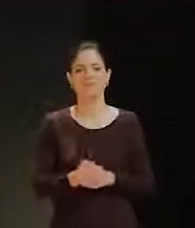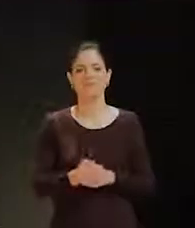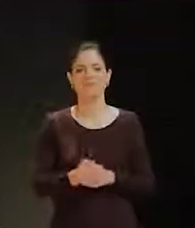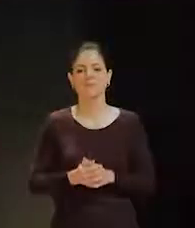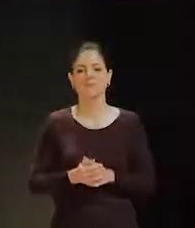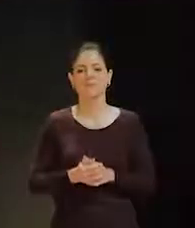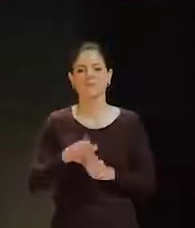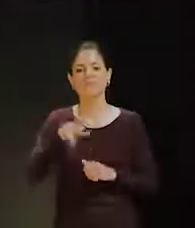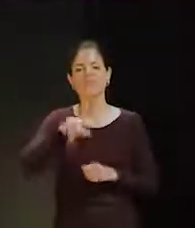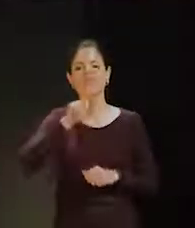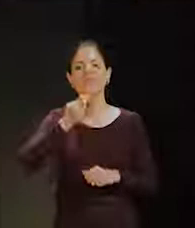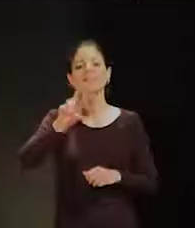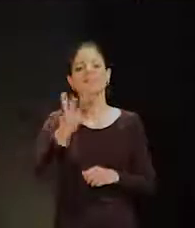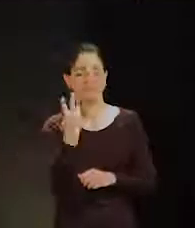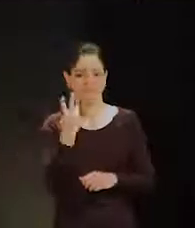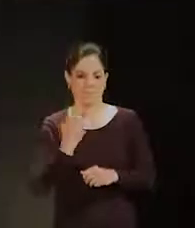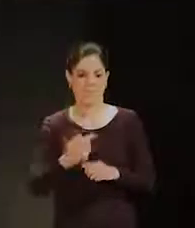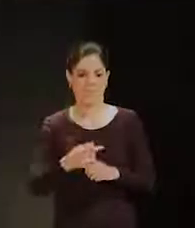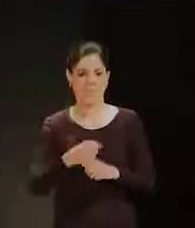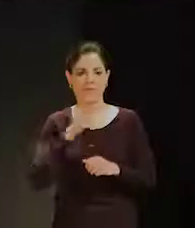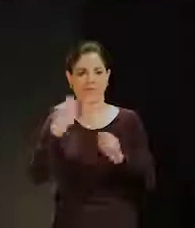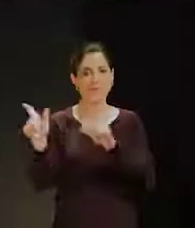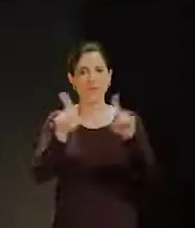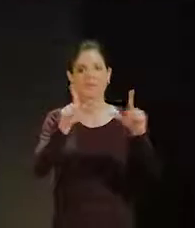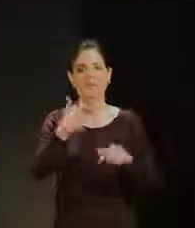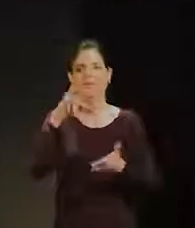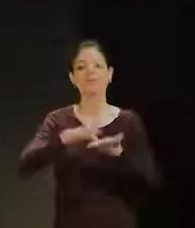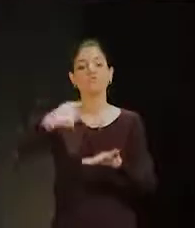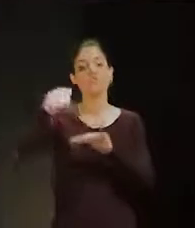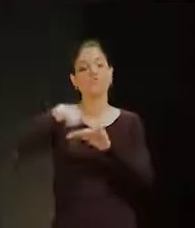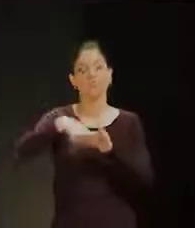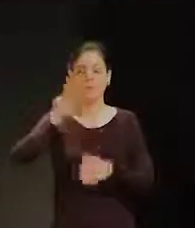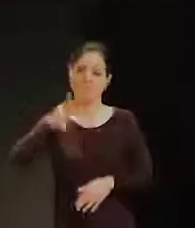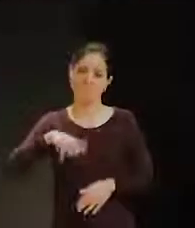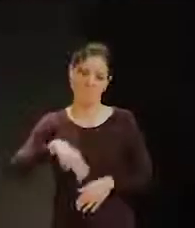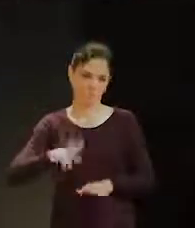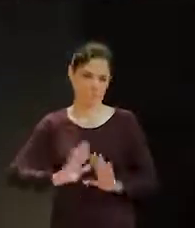de segundo. Spot que no me pagaron nunca.